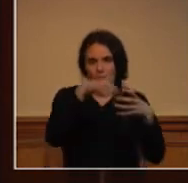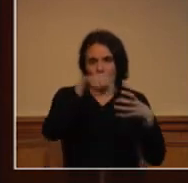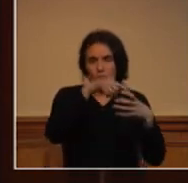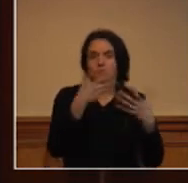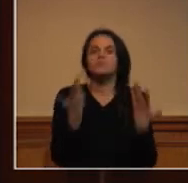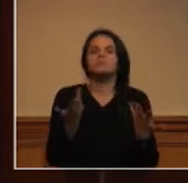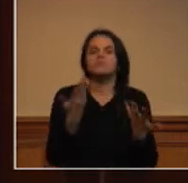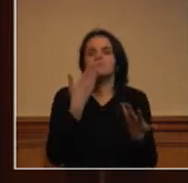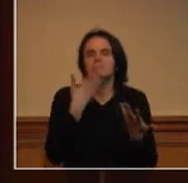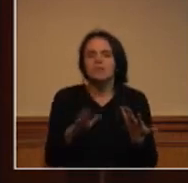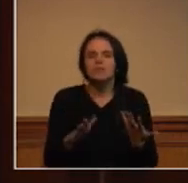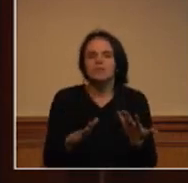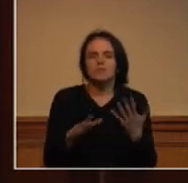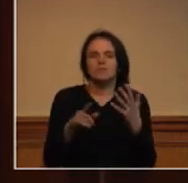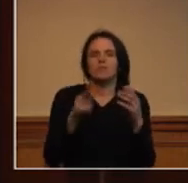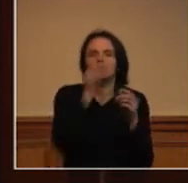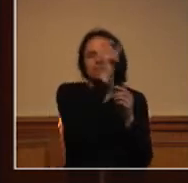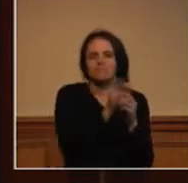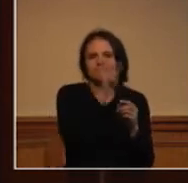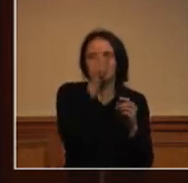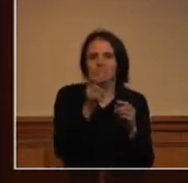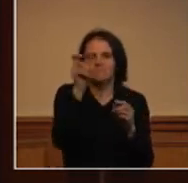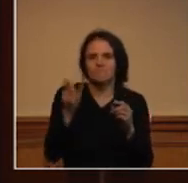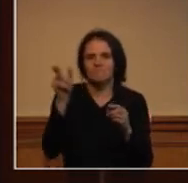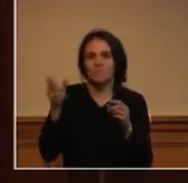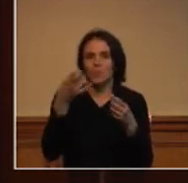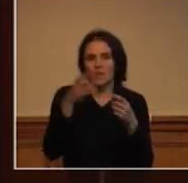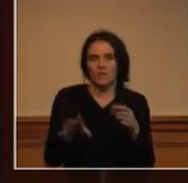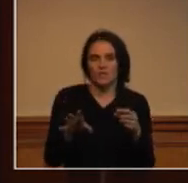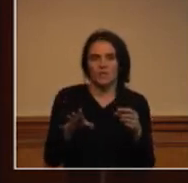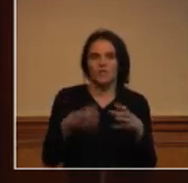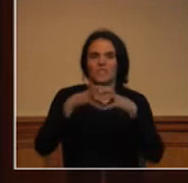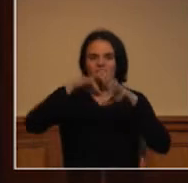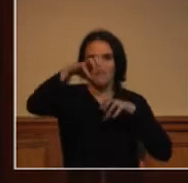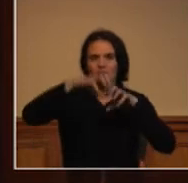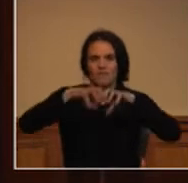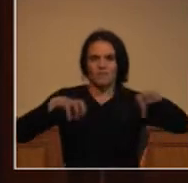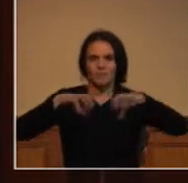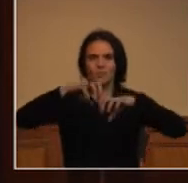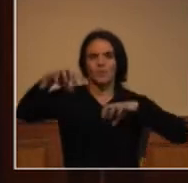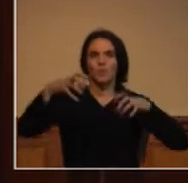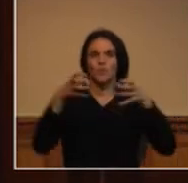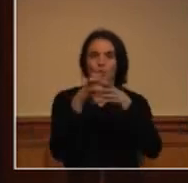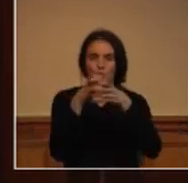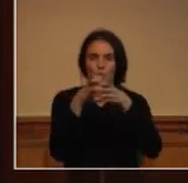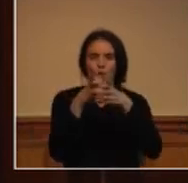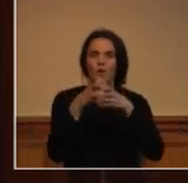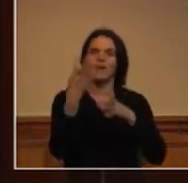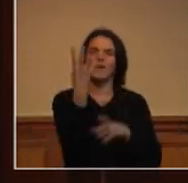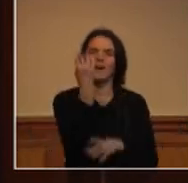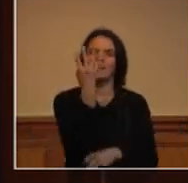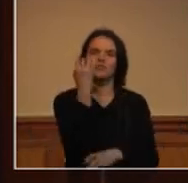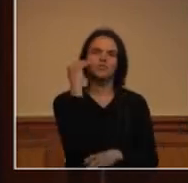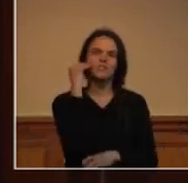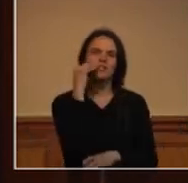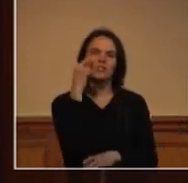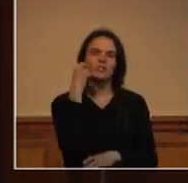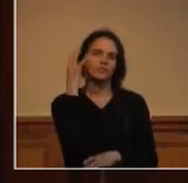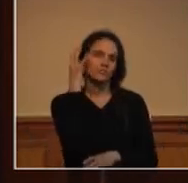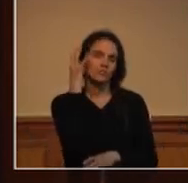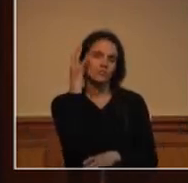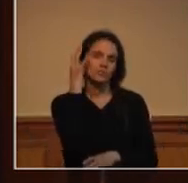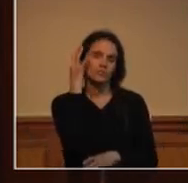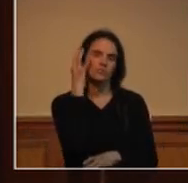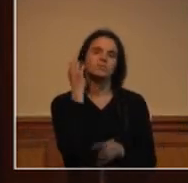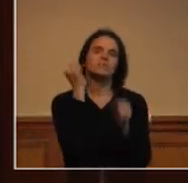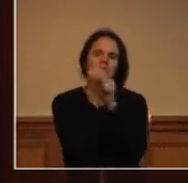¿qué hicimos? Hicimos una locura, dividimos el grupo y tuvimos 14 niñas y niños